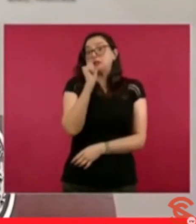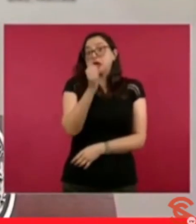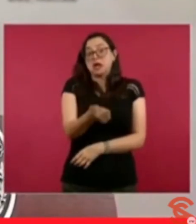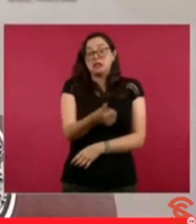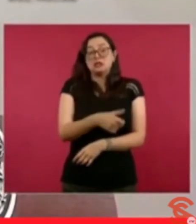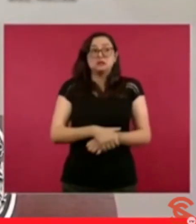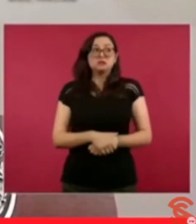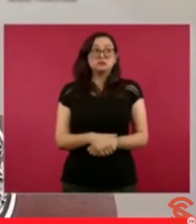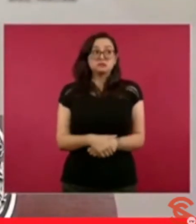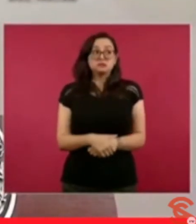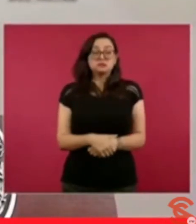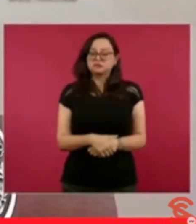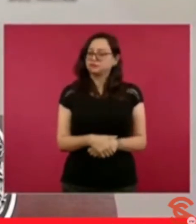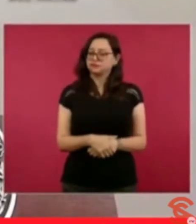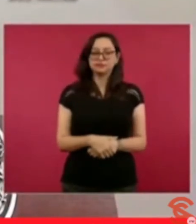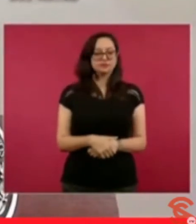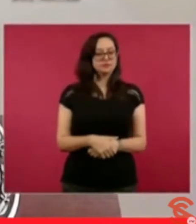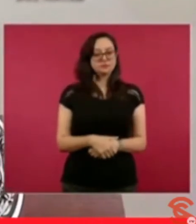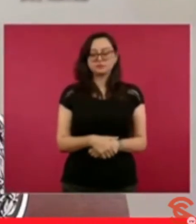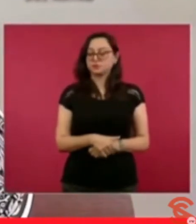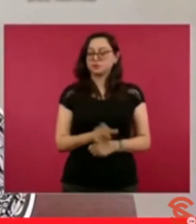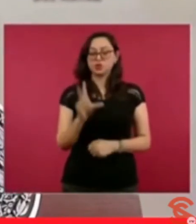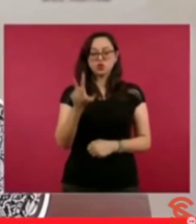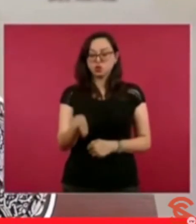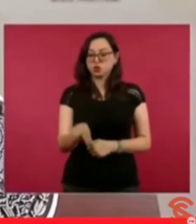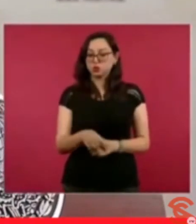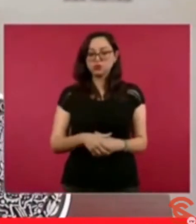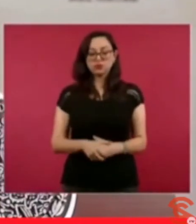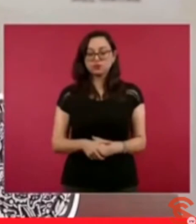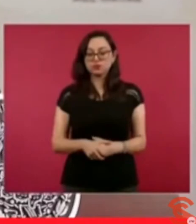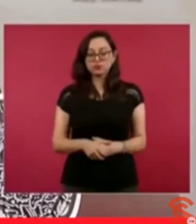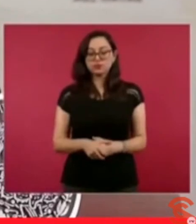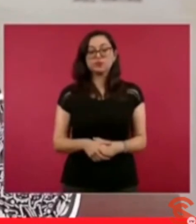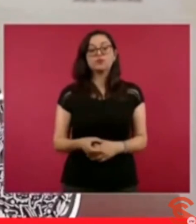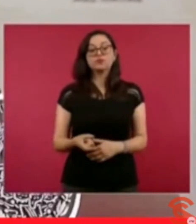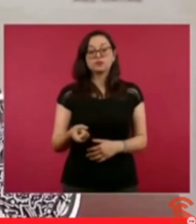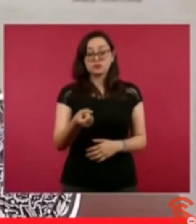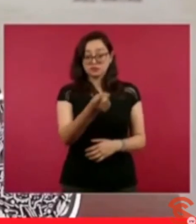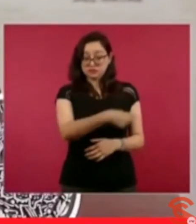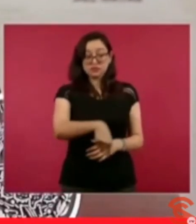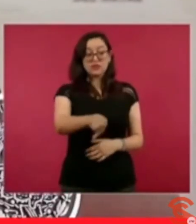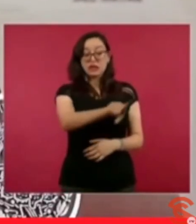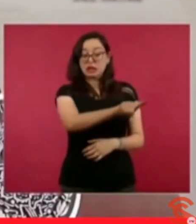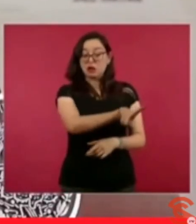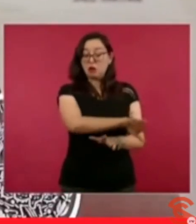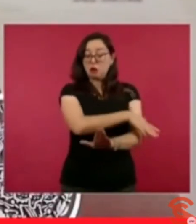No, ellos le han hecho mucho mal al país.